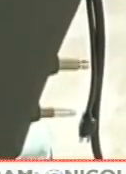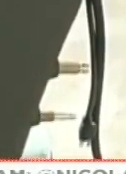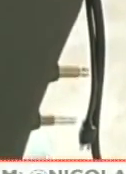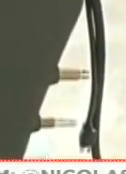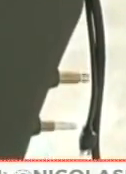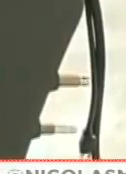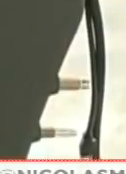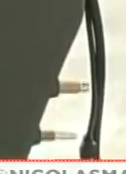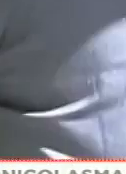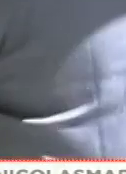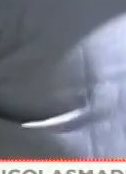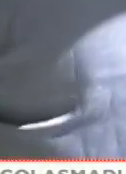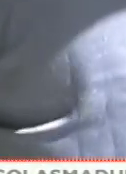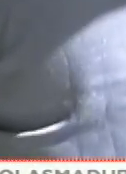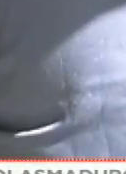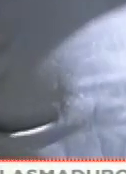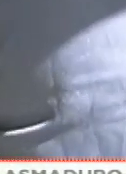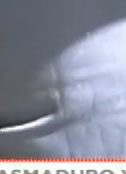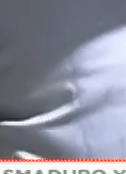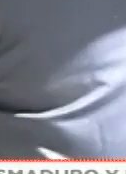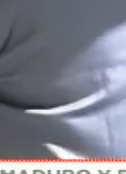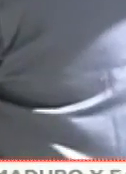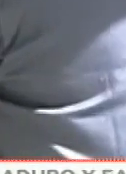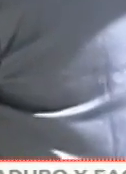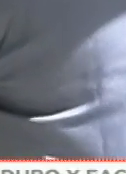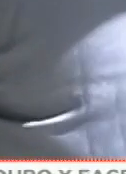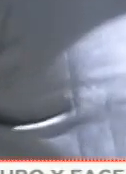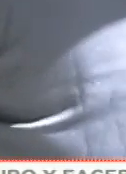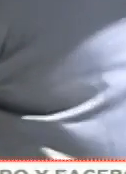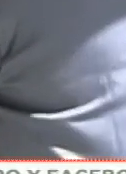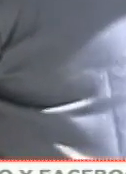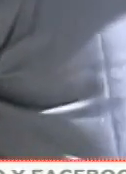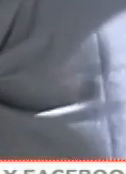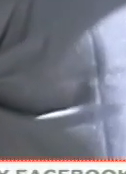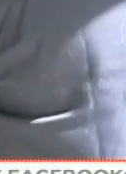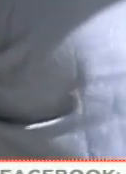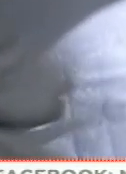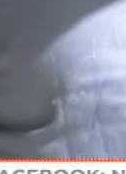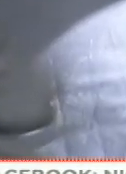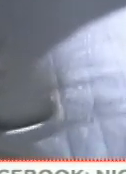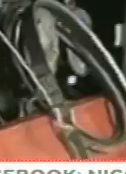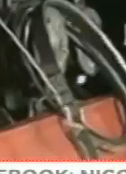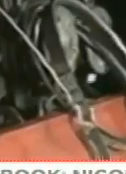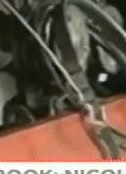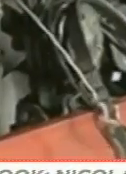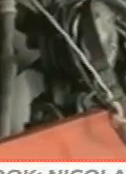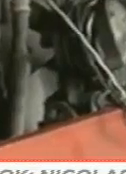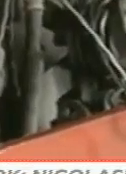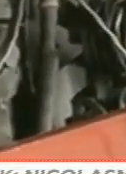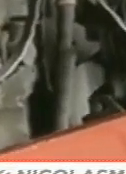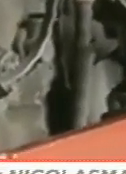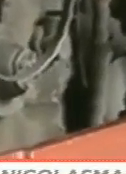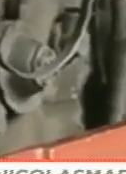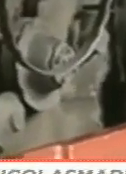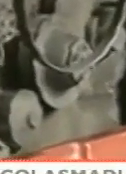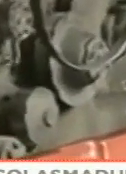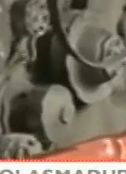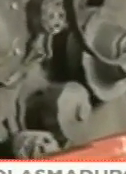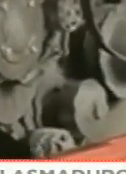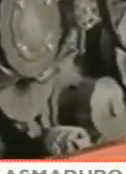productivo. La misión de esta fundación es la de gestionar proyectos a través de diferentes